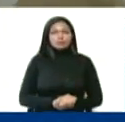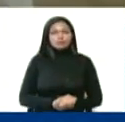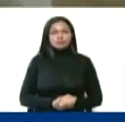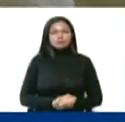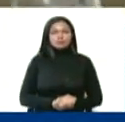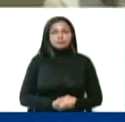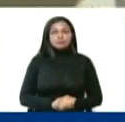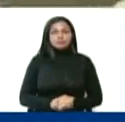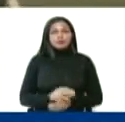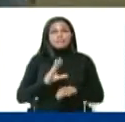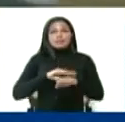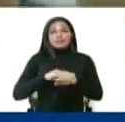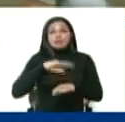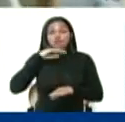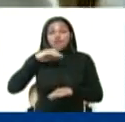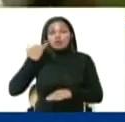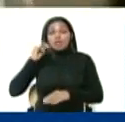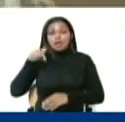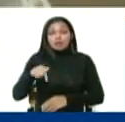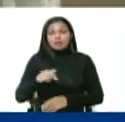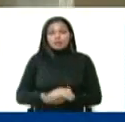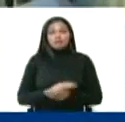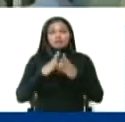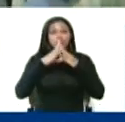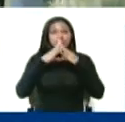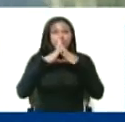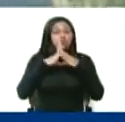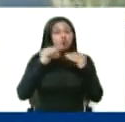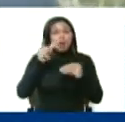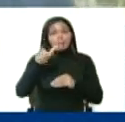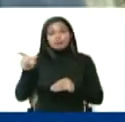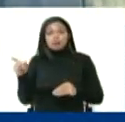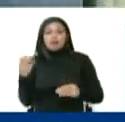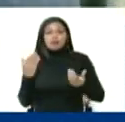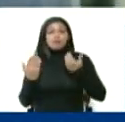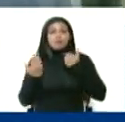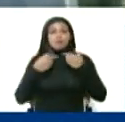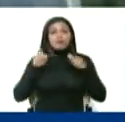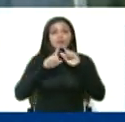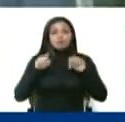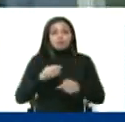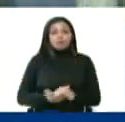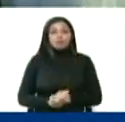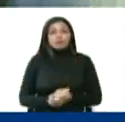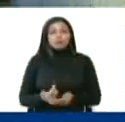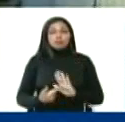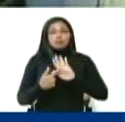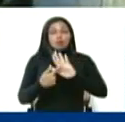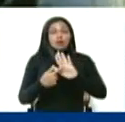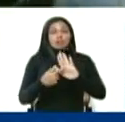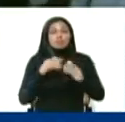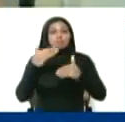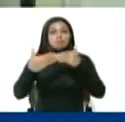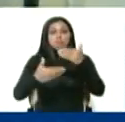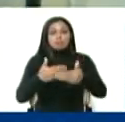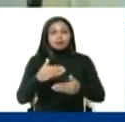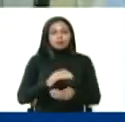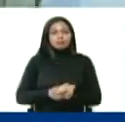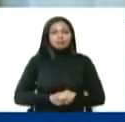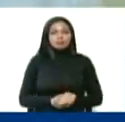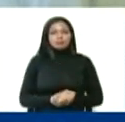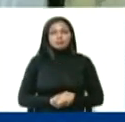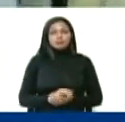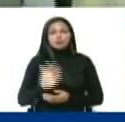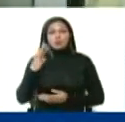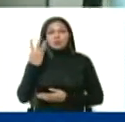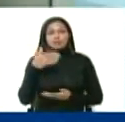medicinas suficientes todos los casos que fueran presentándose o que se presentaran hacia adelante. Y la cuarta